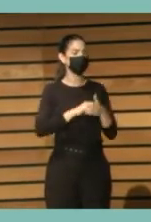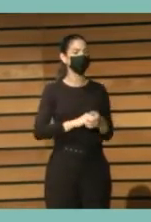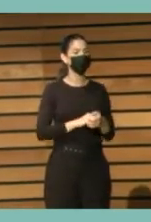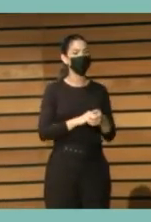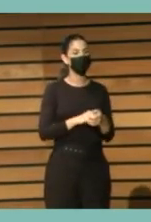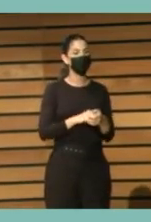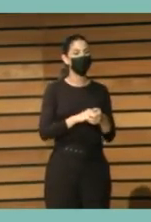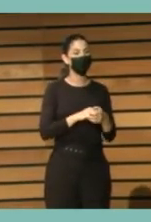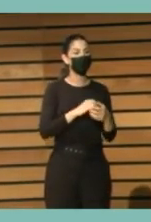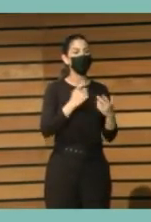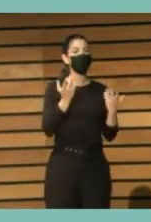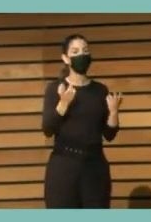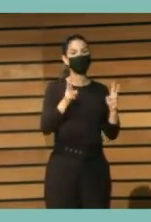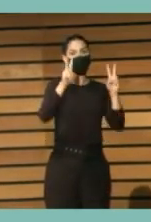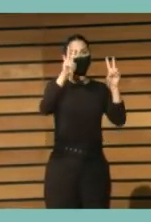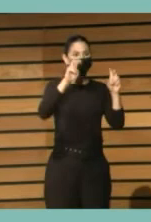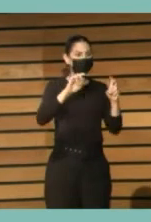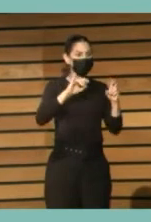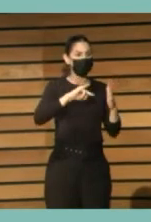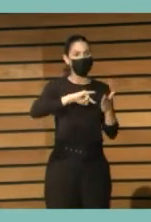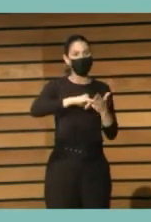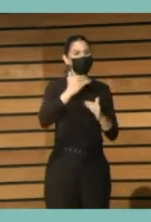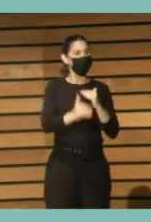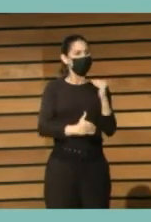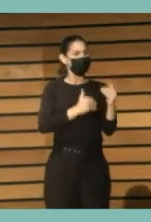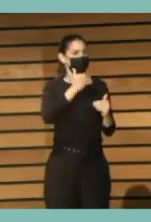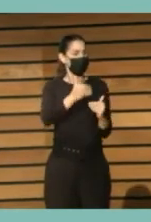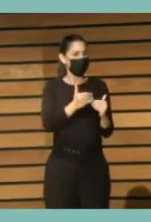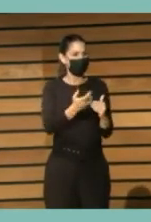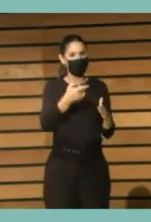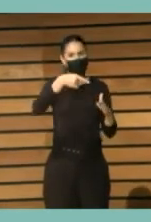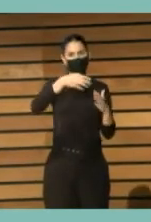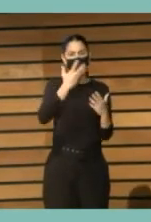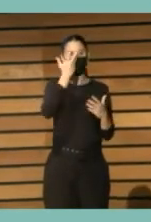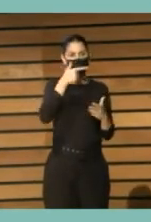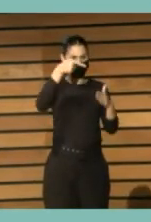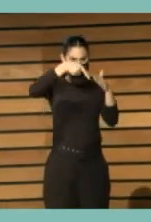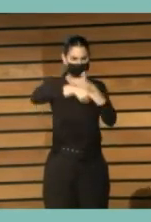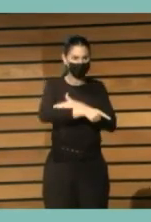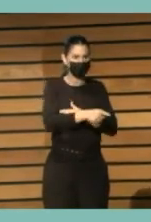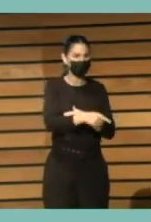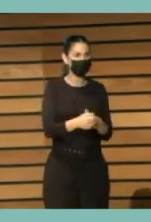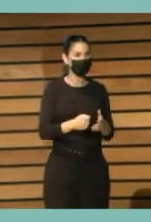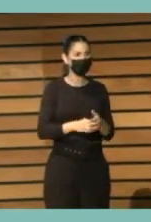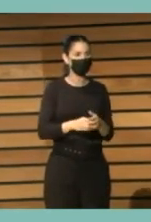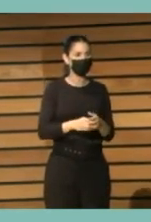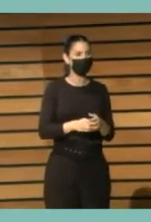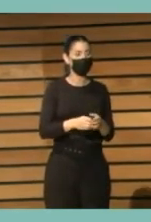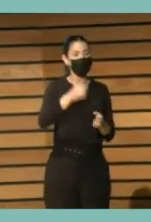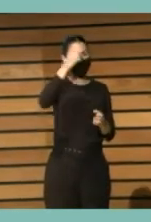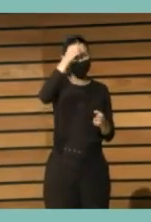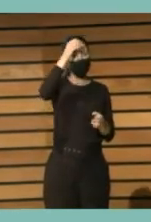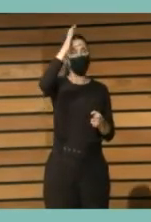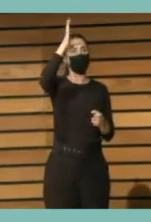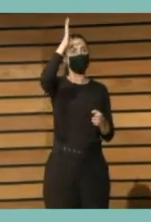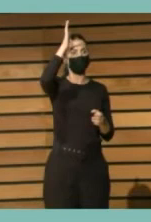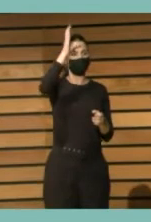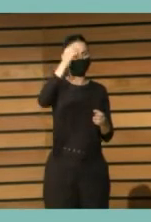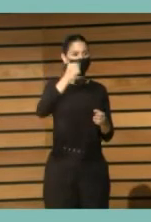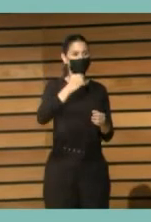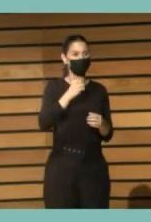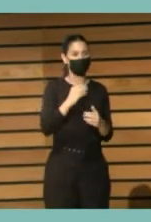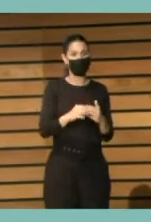basado en metodologías muy bien conocidas, en un conocimiento que se va